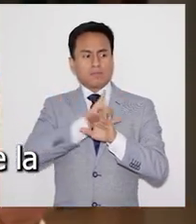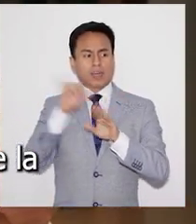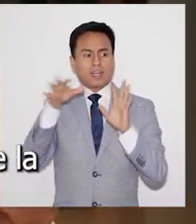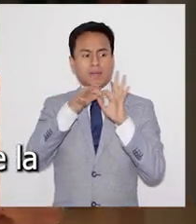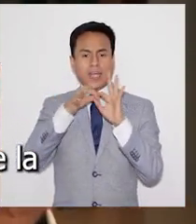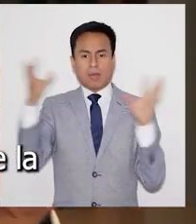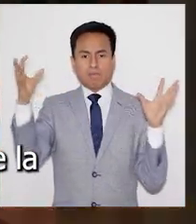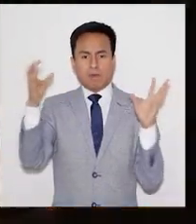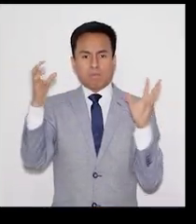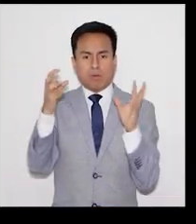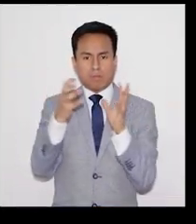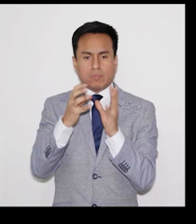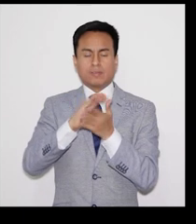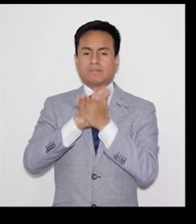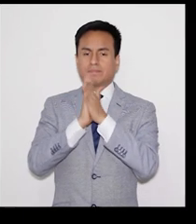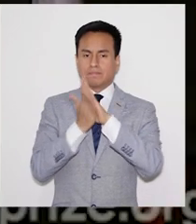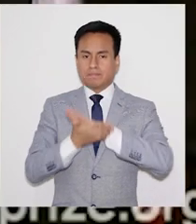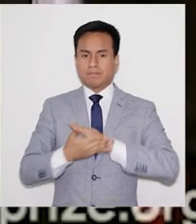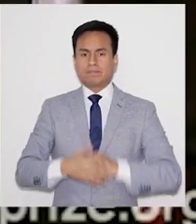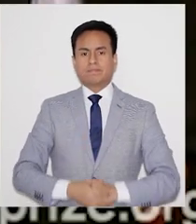gravity pulls the thing together.